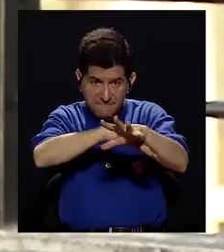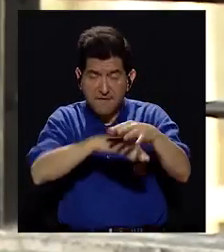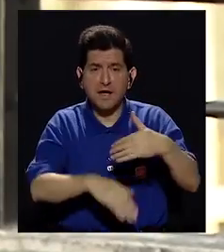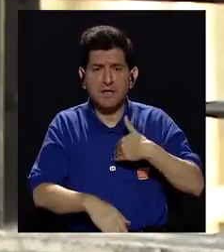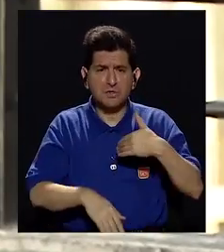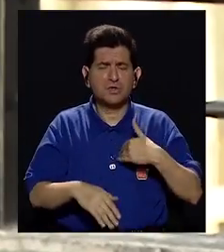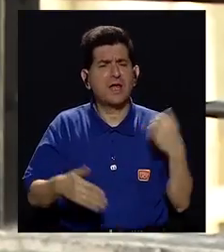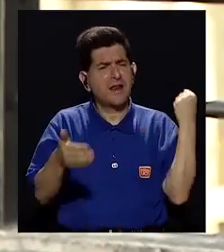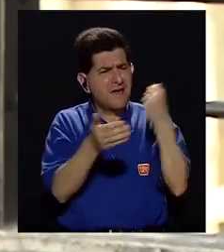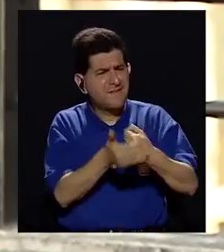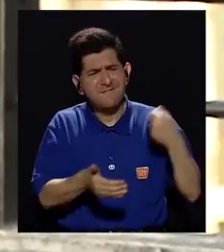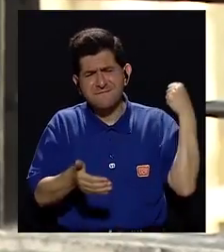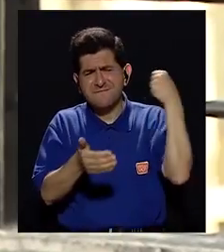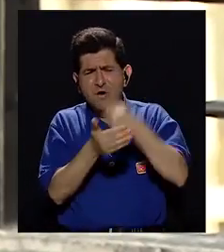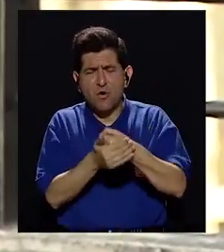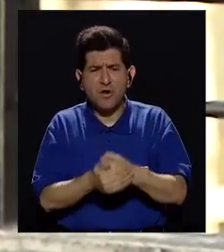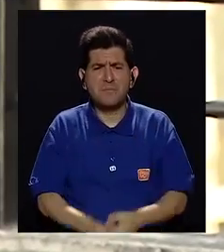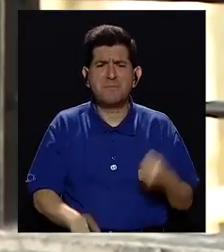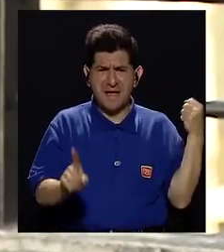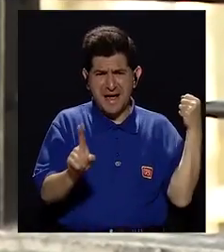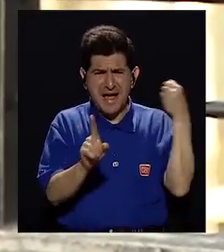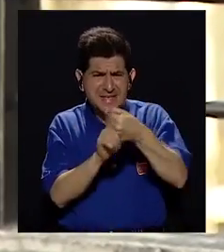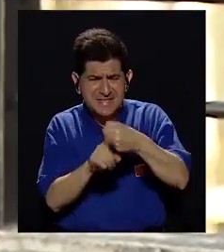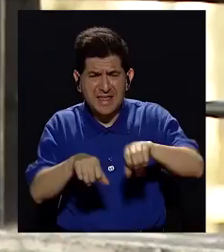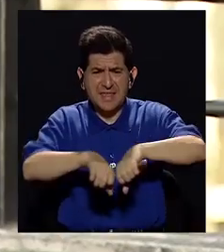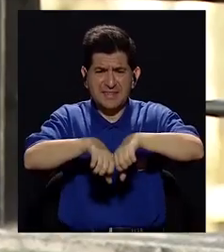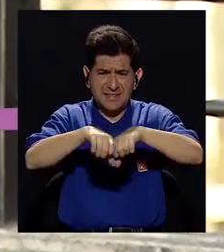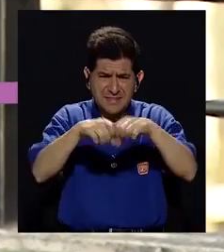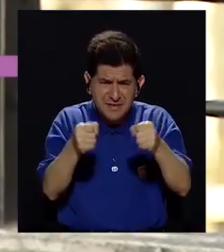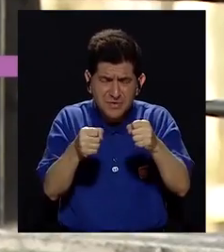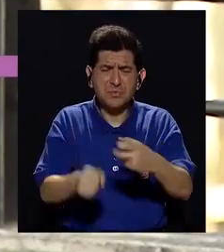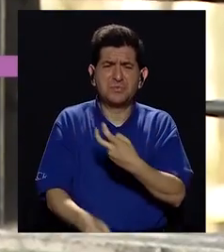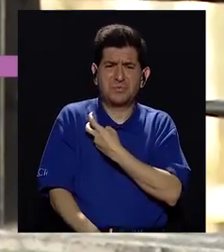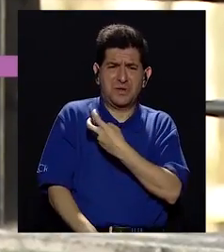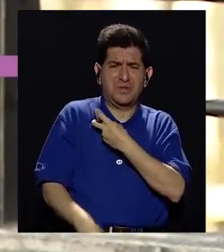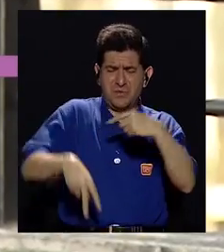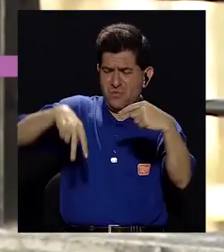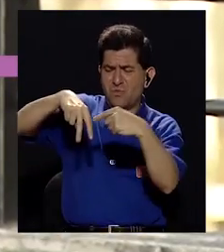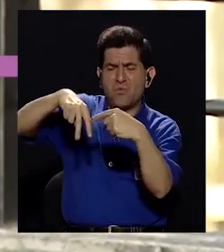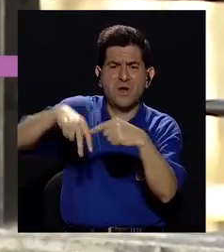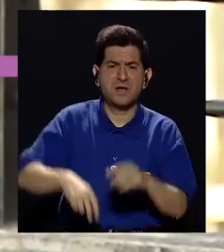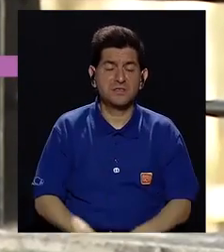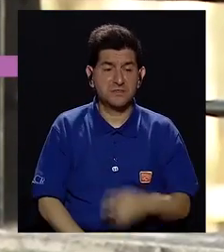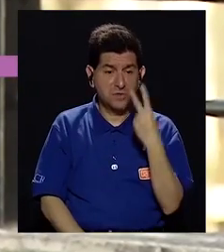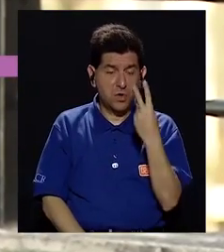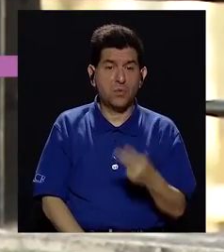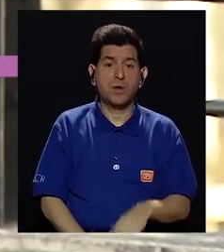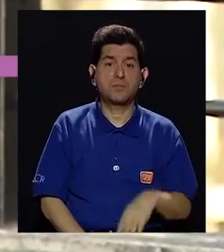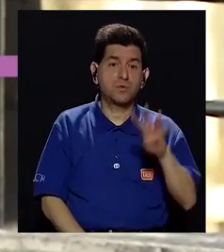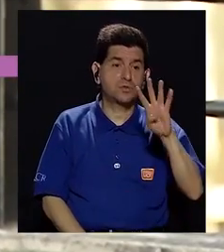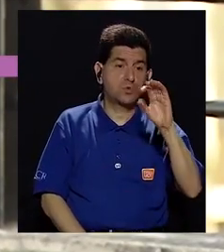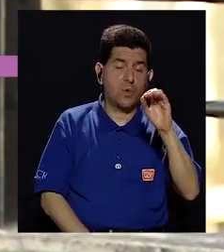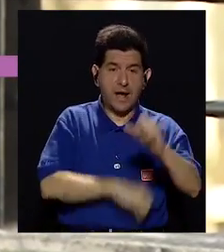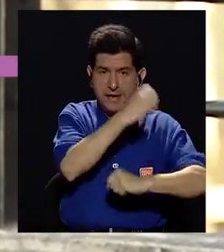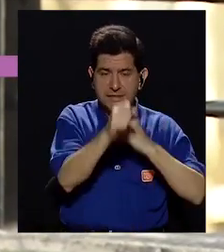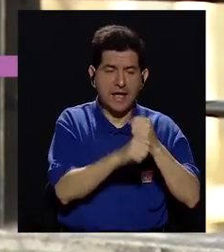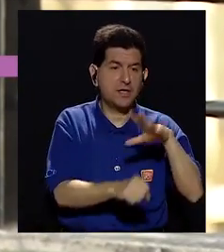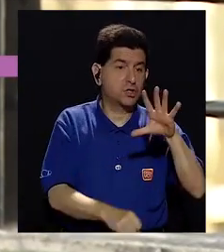que tuvieron muchos golpes de niños, tuvieron accidentes, se quebraron la rodilla, otra cosa. Entonces ya esos desgastes los vemos 40 años, 50